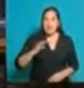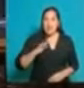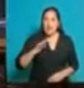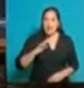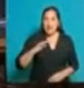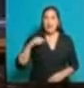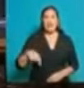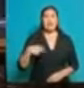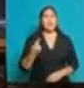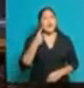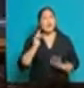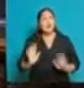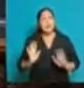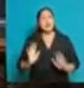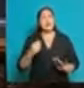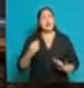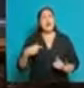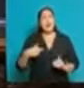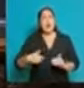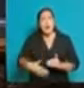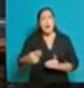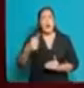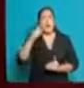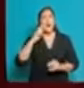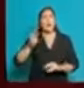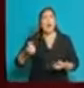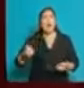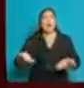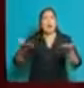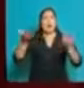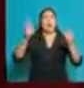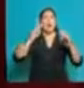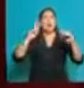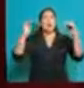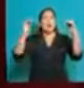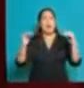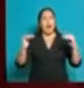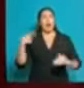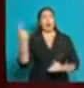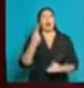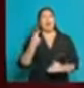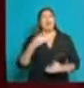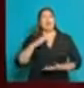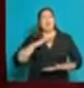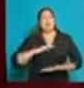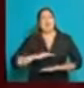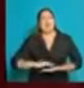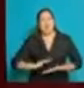Este año esperamos una baja sustancial de la inflación que será un alivio para todos.